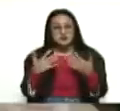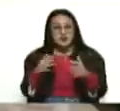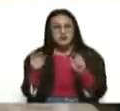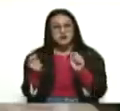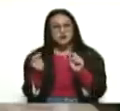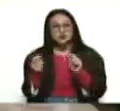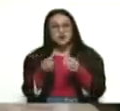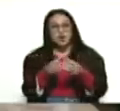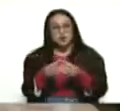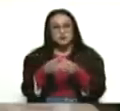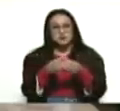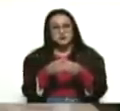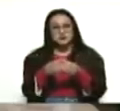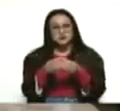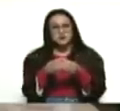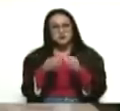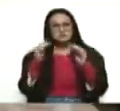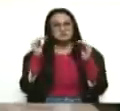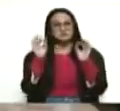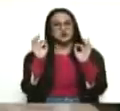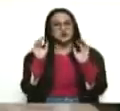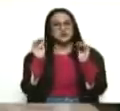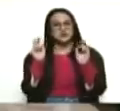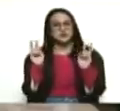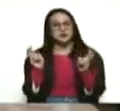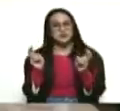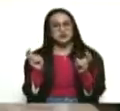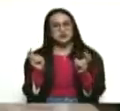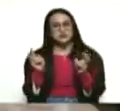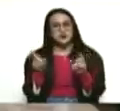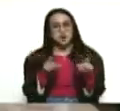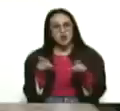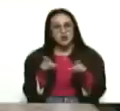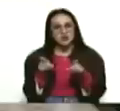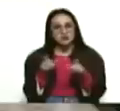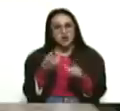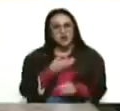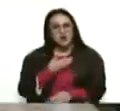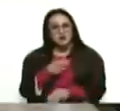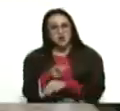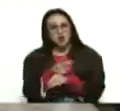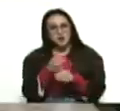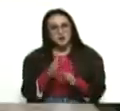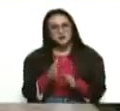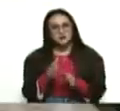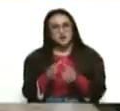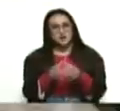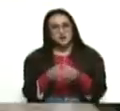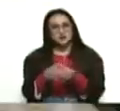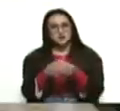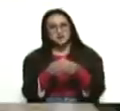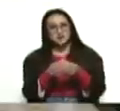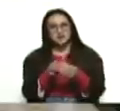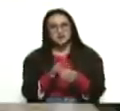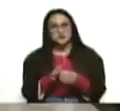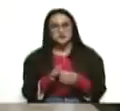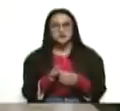discusión de la Comisión de Armonización, pero con unos techos. En coordinación. En coordinación, alcaldías, gobernaciones y la Comisión de Armonización.